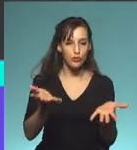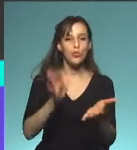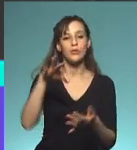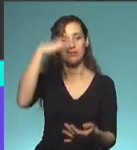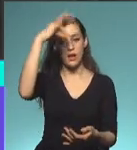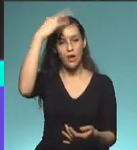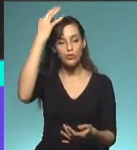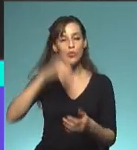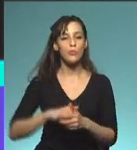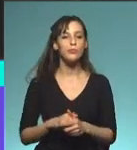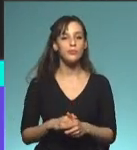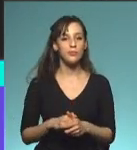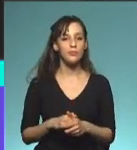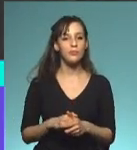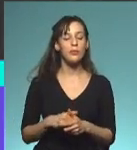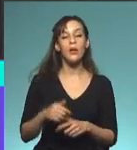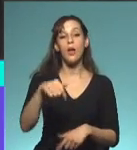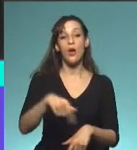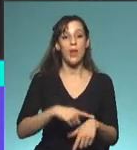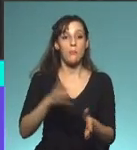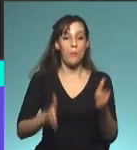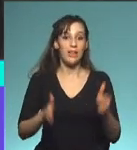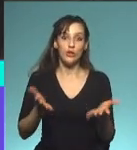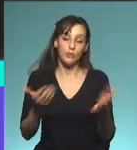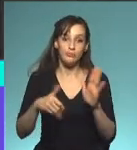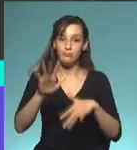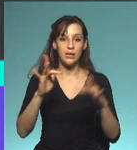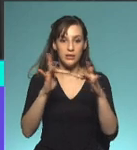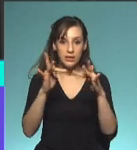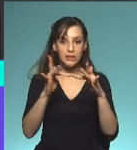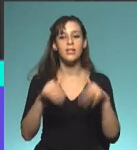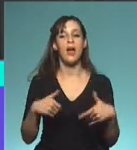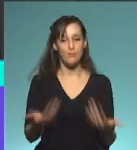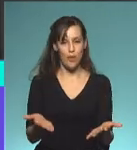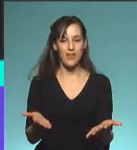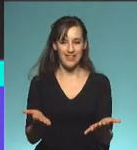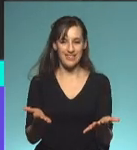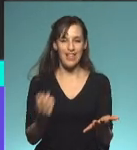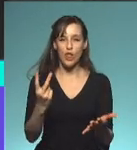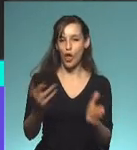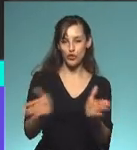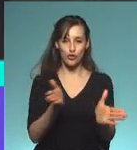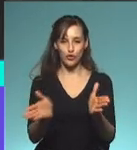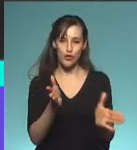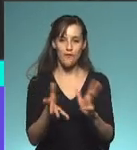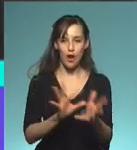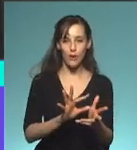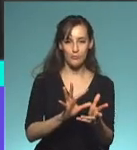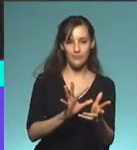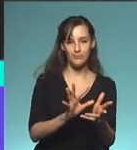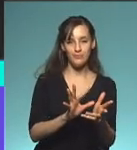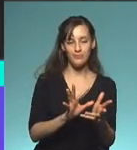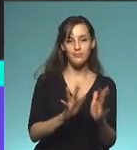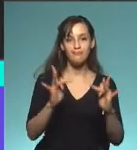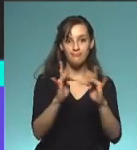teatro, de ejercicios teatrales, pero bueno, en estos tiempos de streaming vamos a decir que se aprovecha este modo híbrido, ¿no? Esta forma de crear donde lo audiovisual